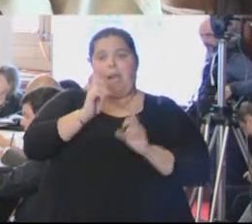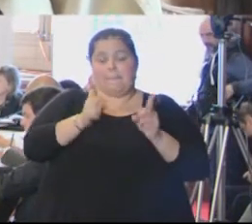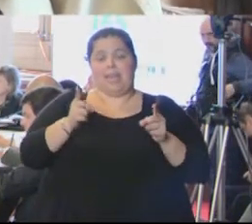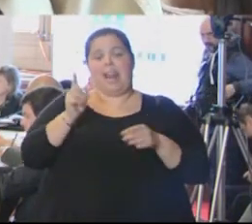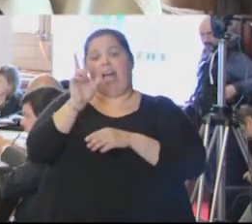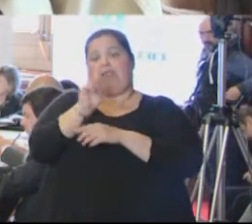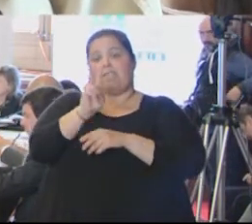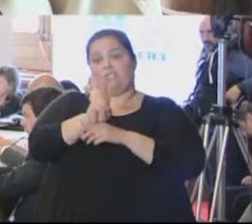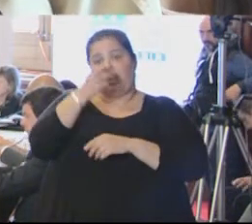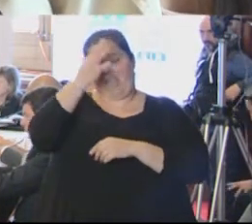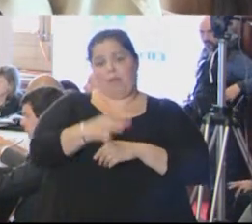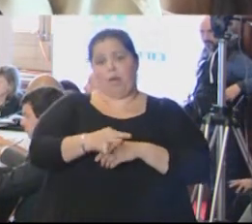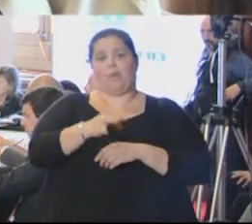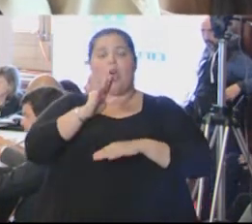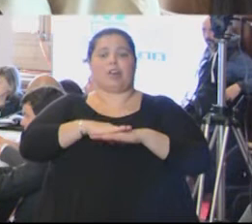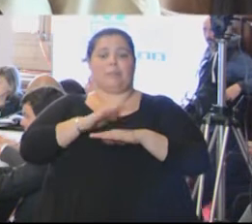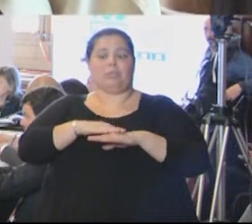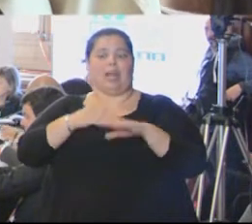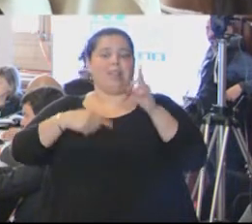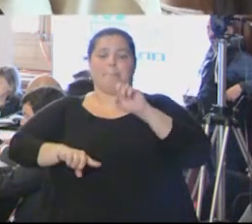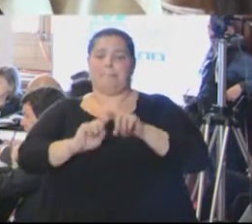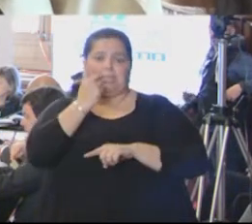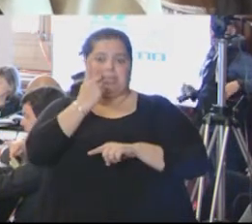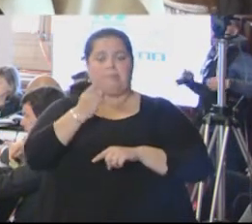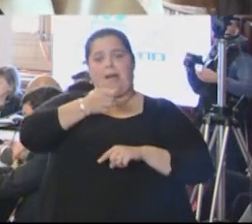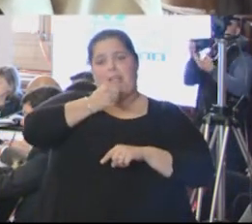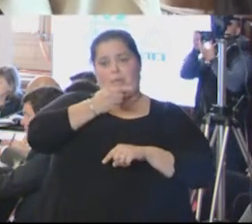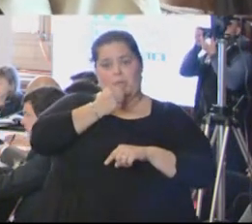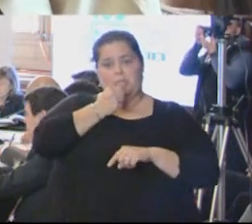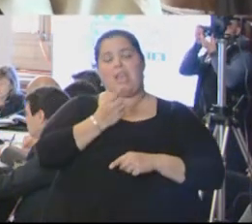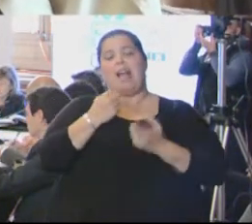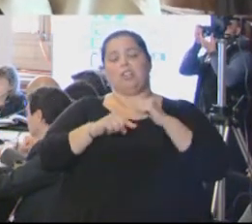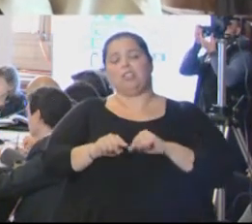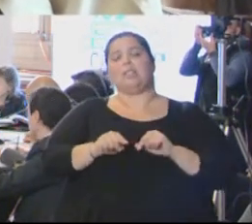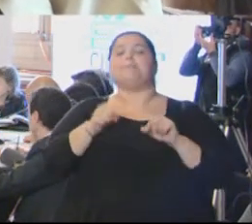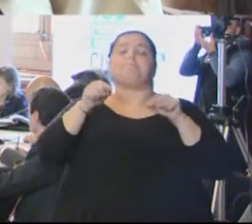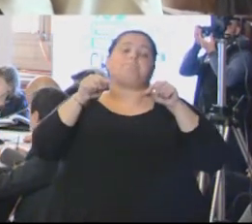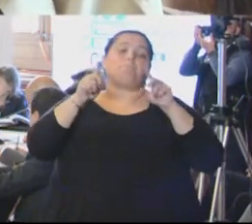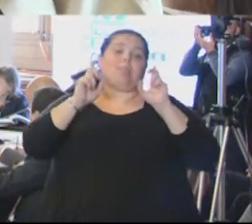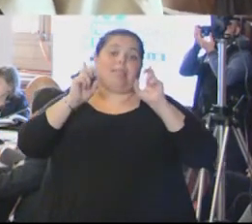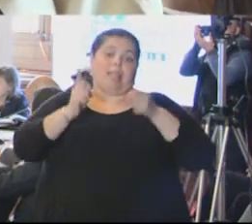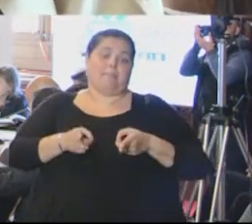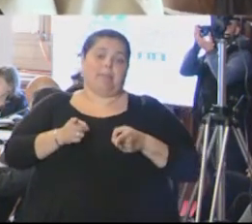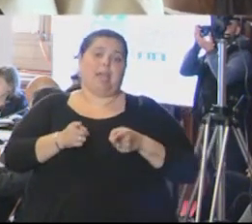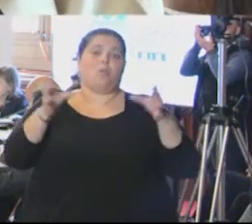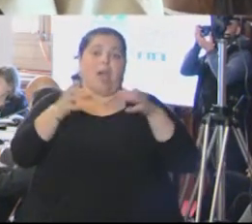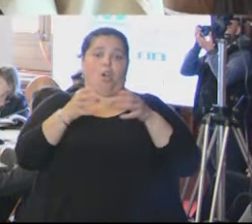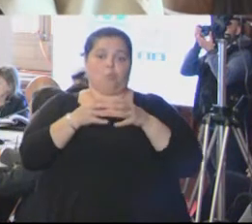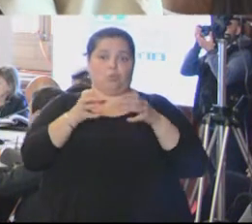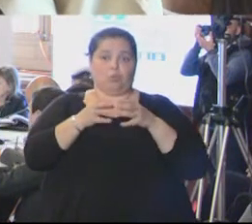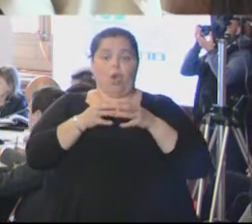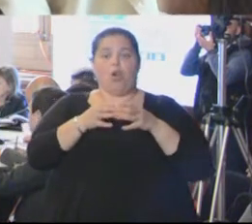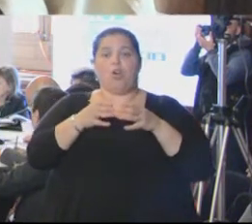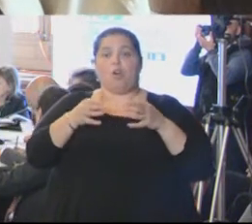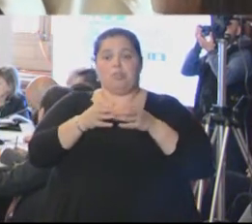la Policía Nacional. En esos hechos también fue atacada una comisión humanitaria que llegó a la zona